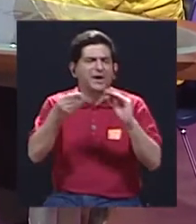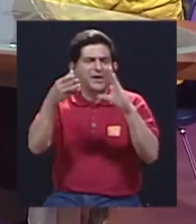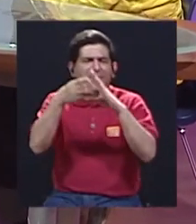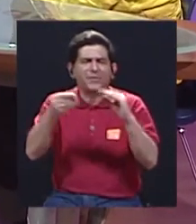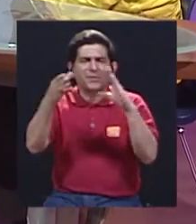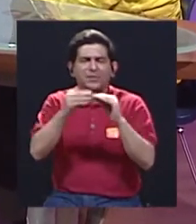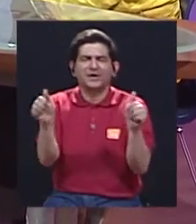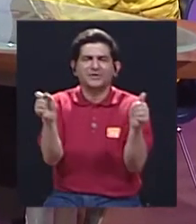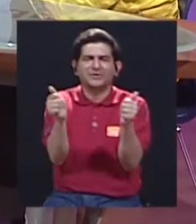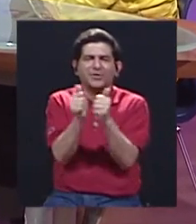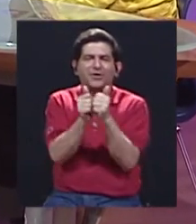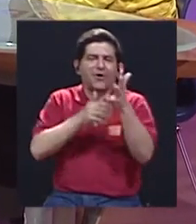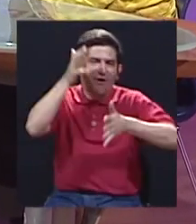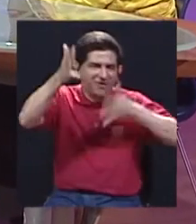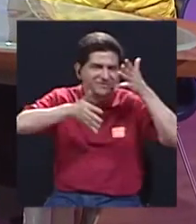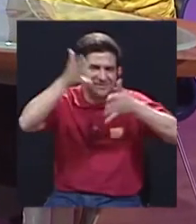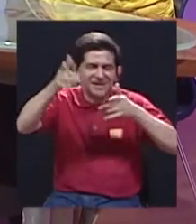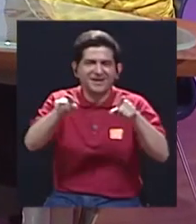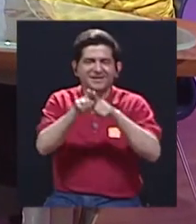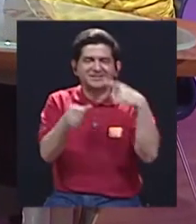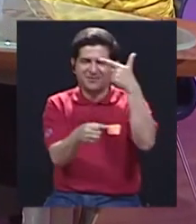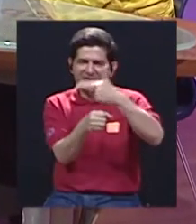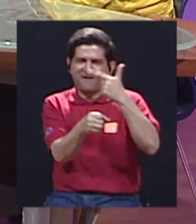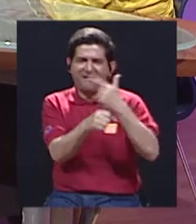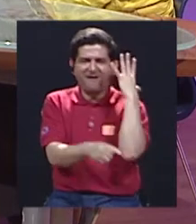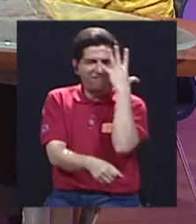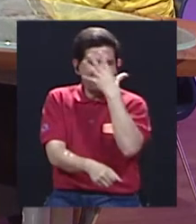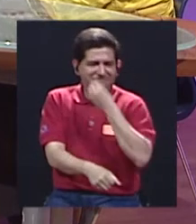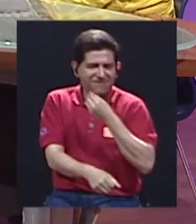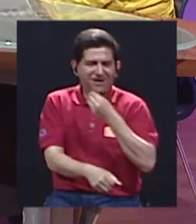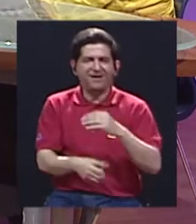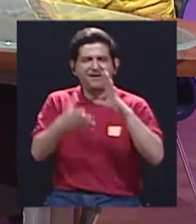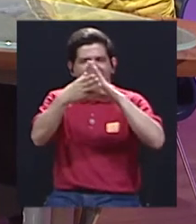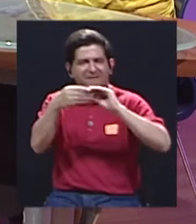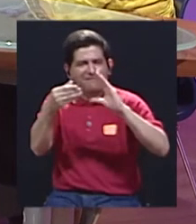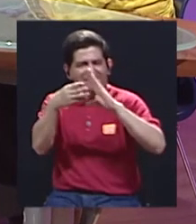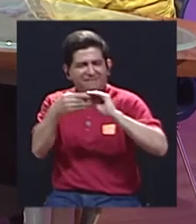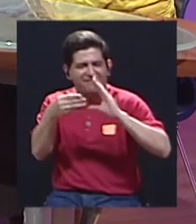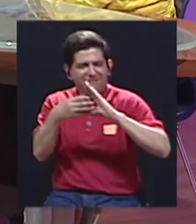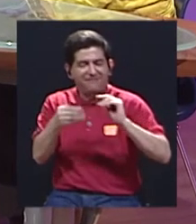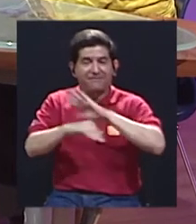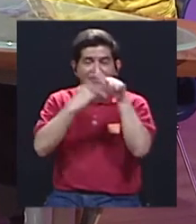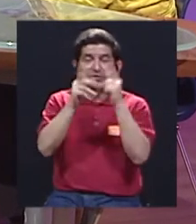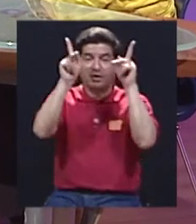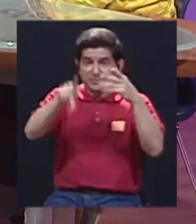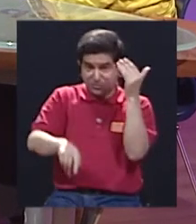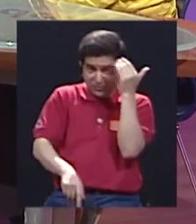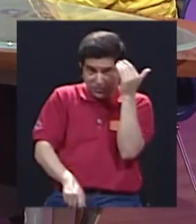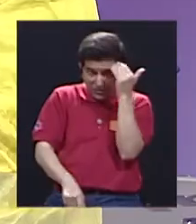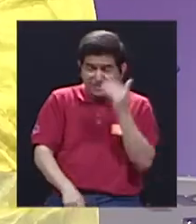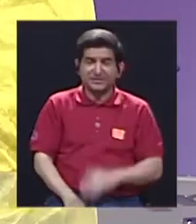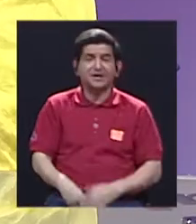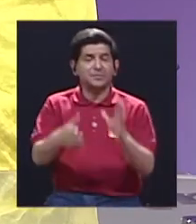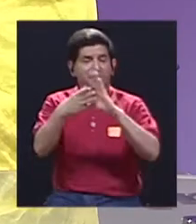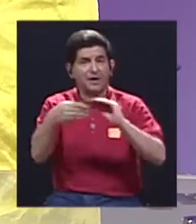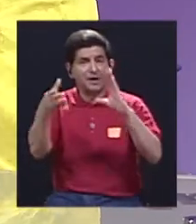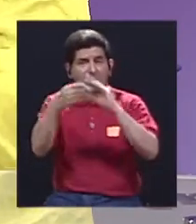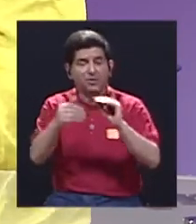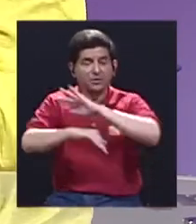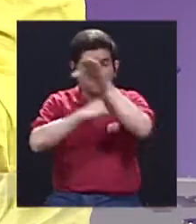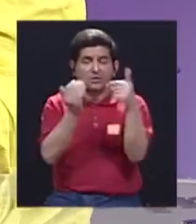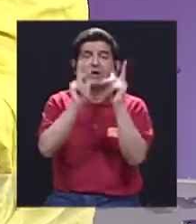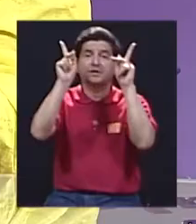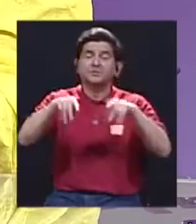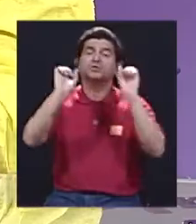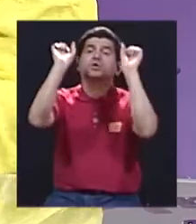con las señas verdad con el disco es muy hermosa como van contando el cuento con que todo el mundo se entere que contar cuento es de